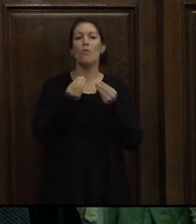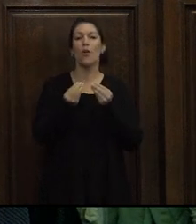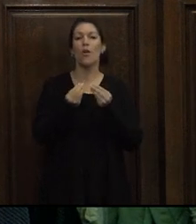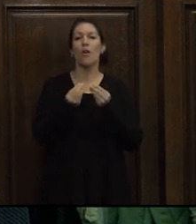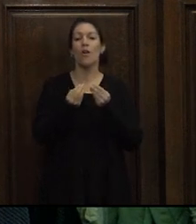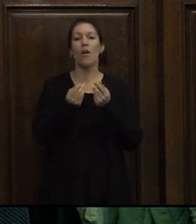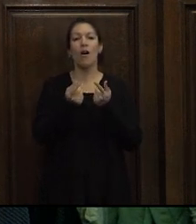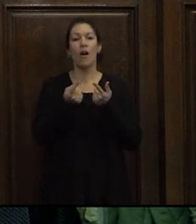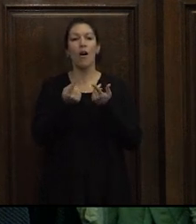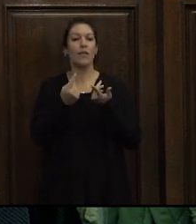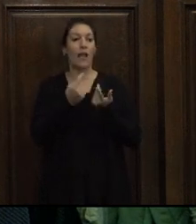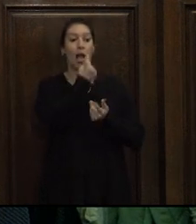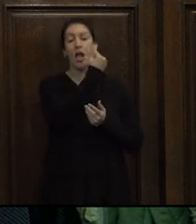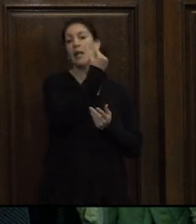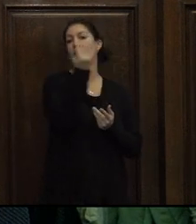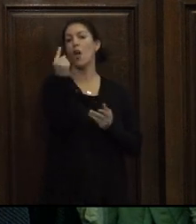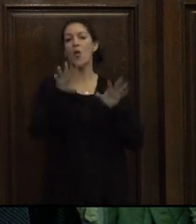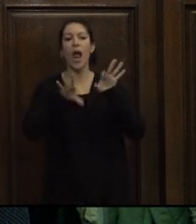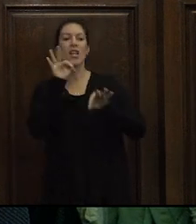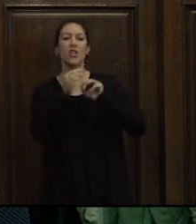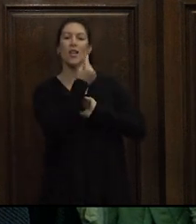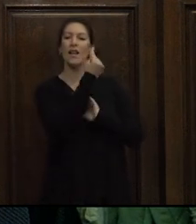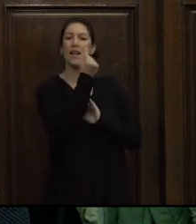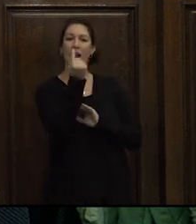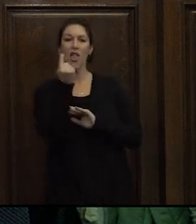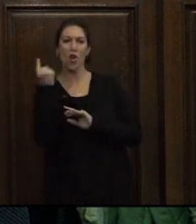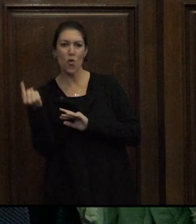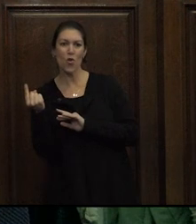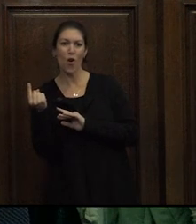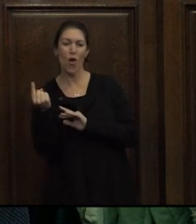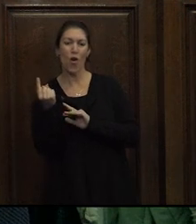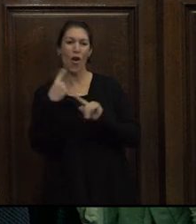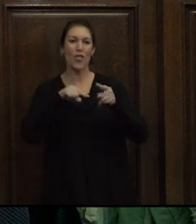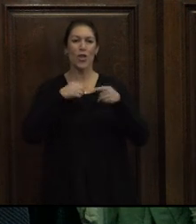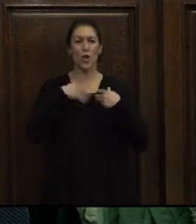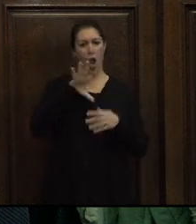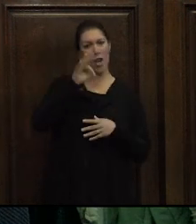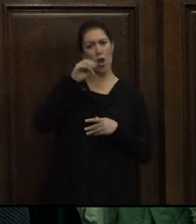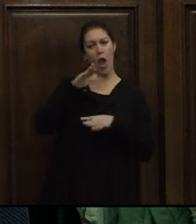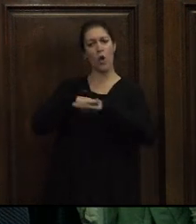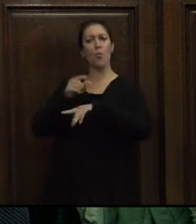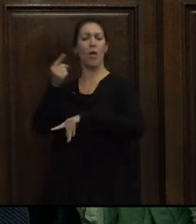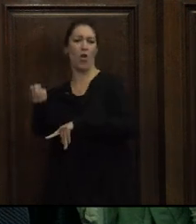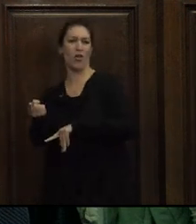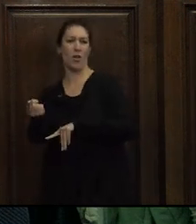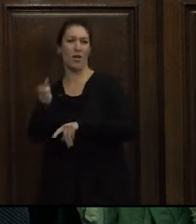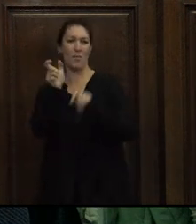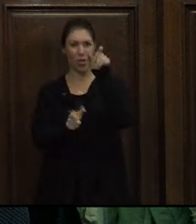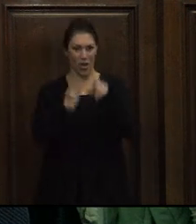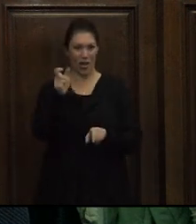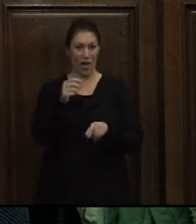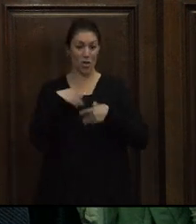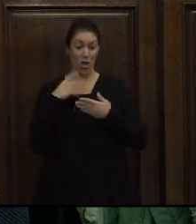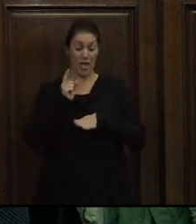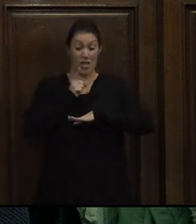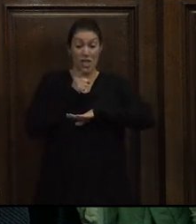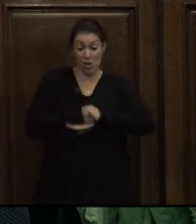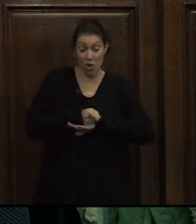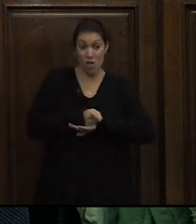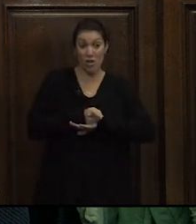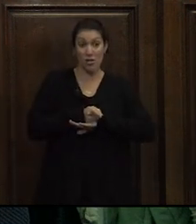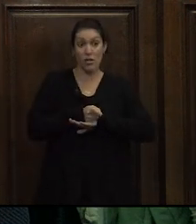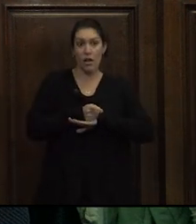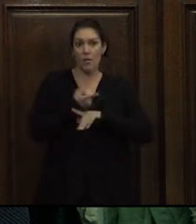como en esto de las elecciones individuales, ¿no? Y cómo eso deposita la culpa, o sea, hace que la toma de decisiones genere